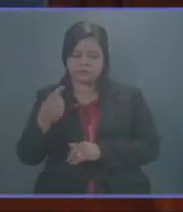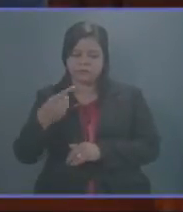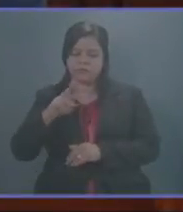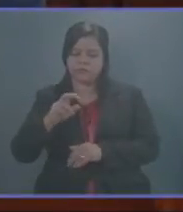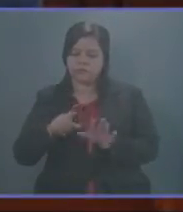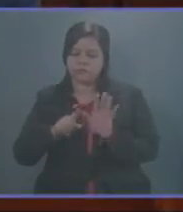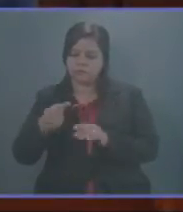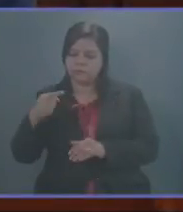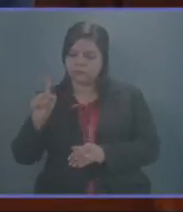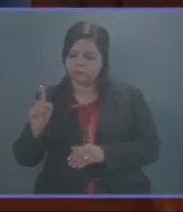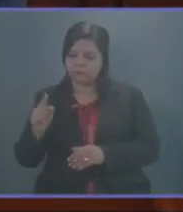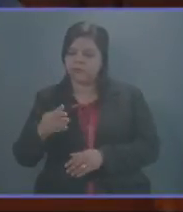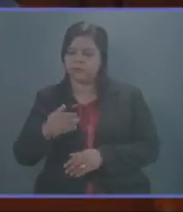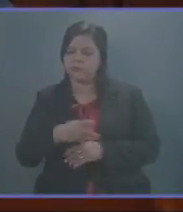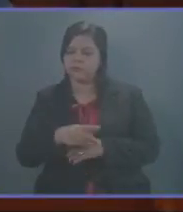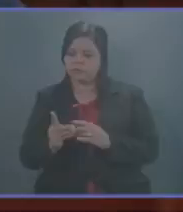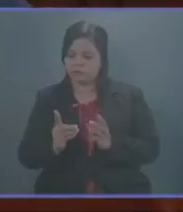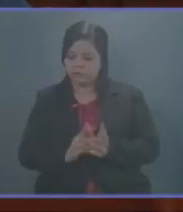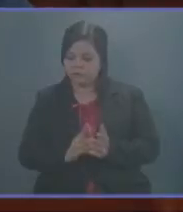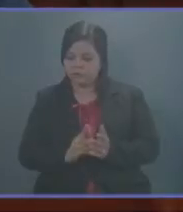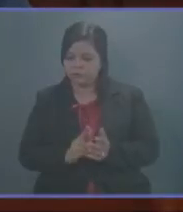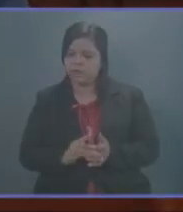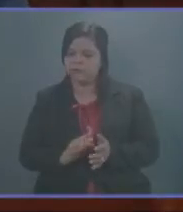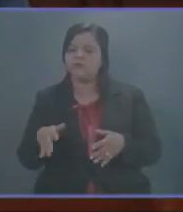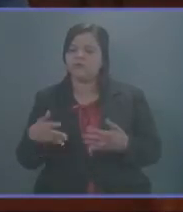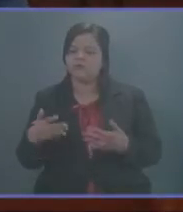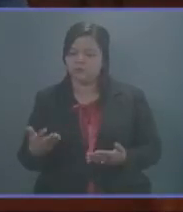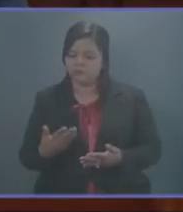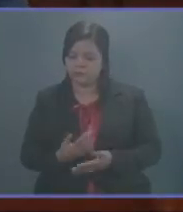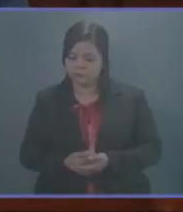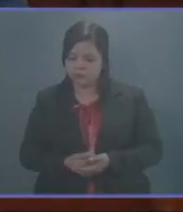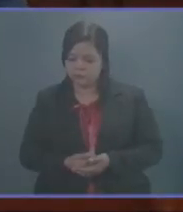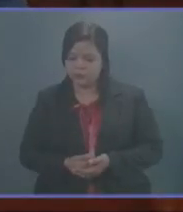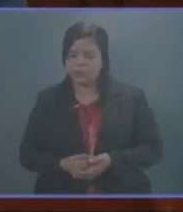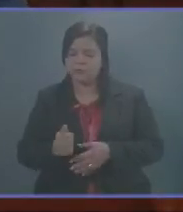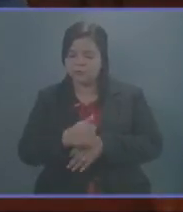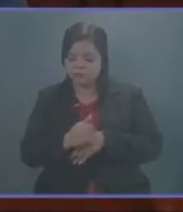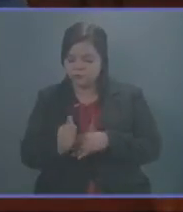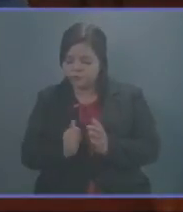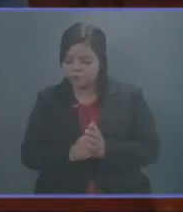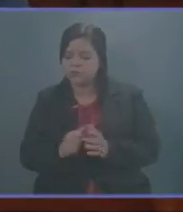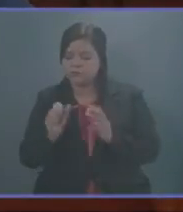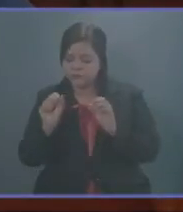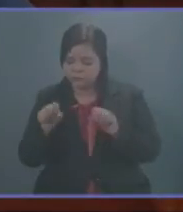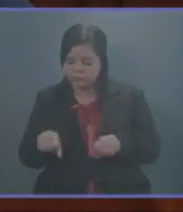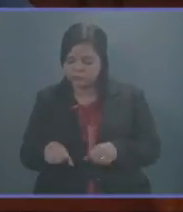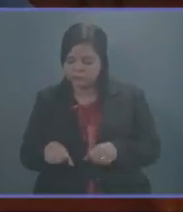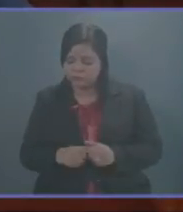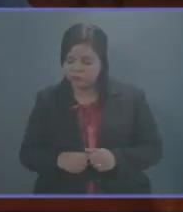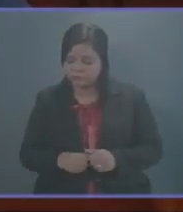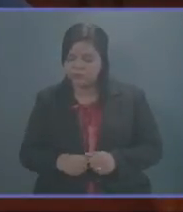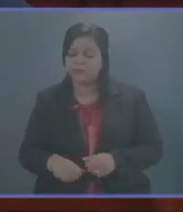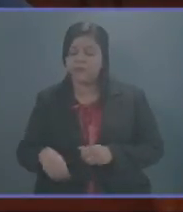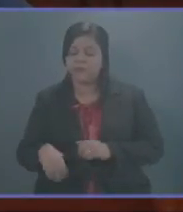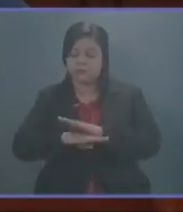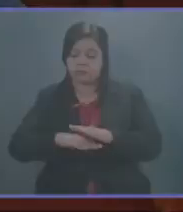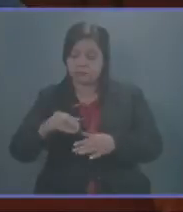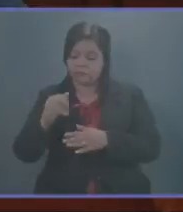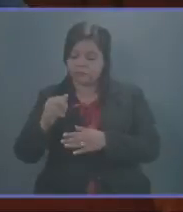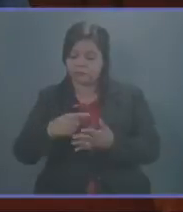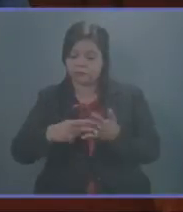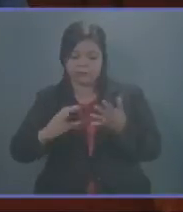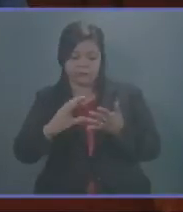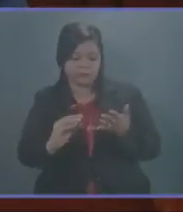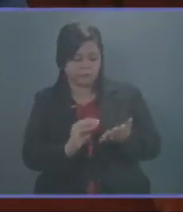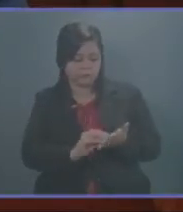1183-11-2016-1, que contiene la iniciativa de varios diputados, en el sentido que, esta Asamblea Legislativa, en base a las facultades que le confiere la